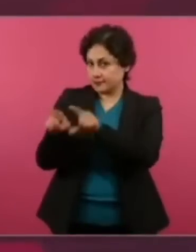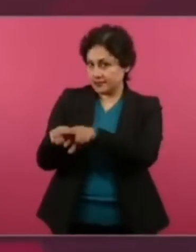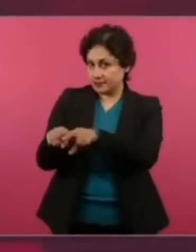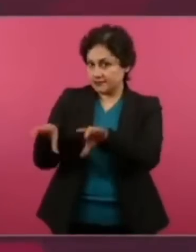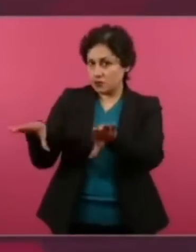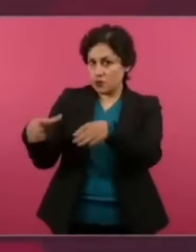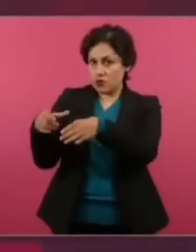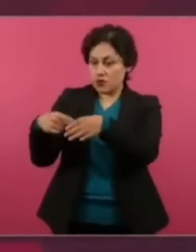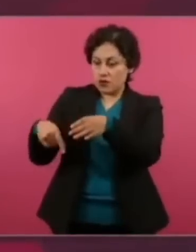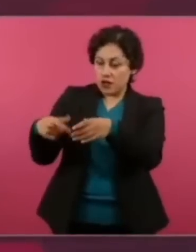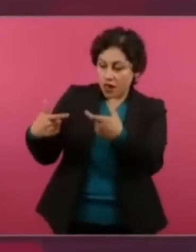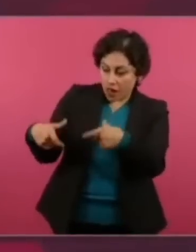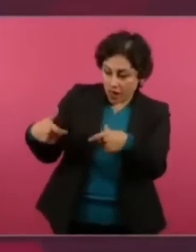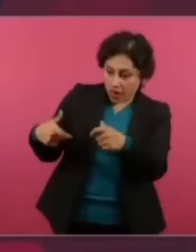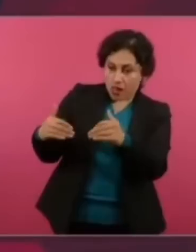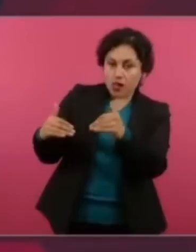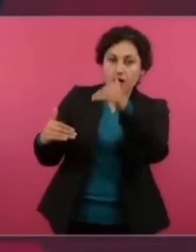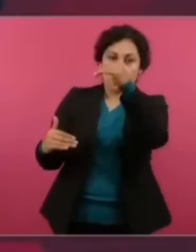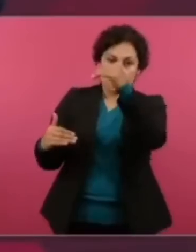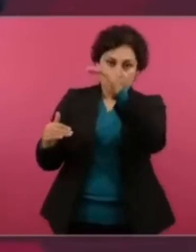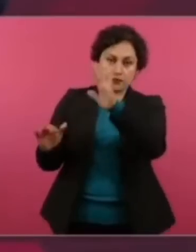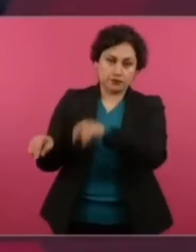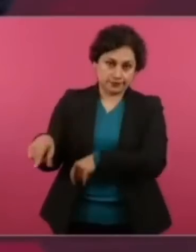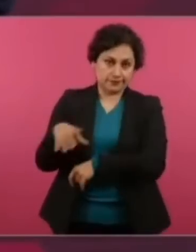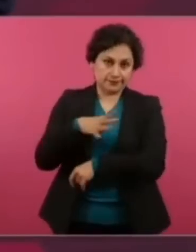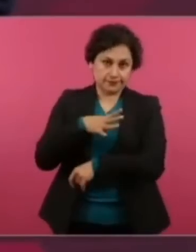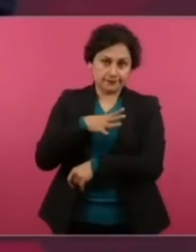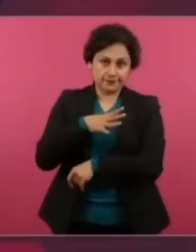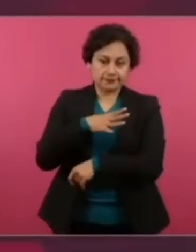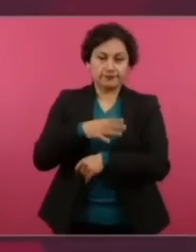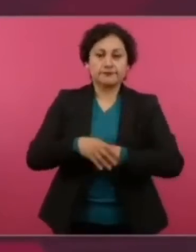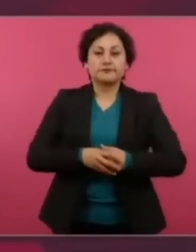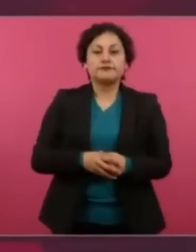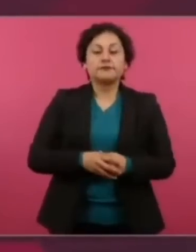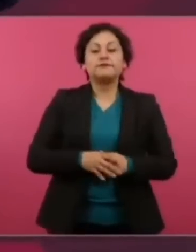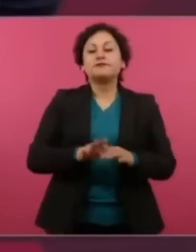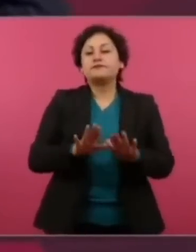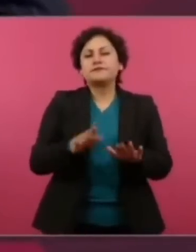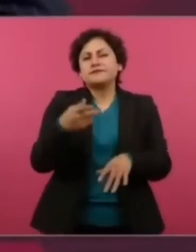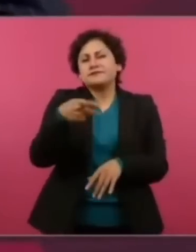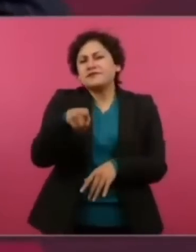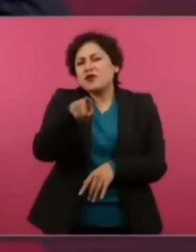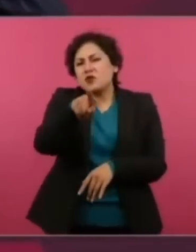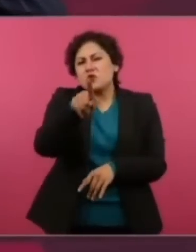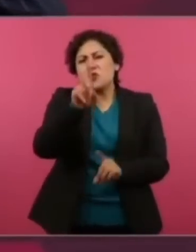Pero ¿por qué también aumentó tanto